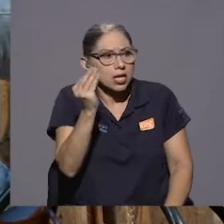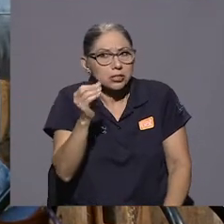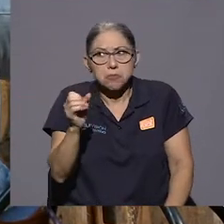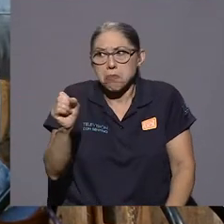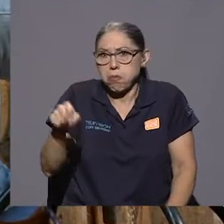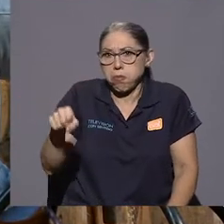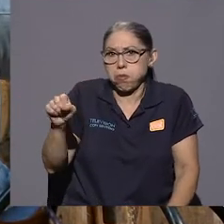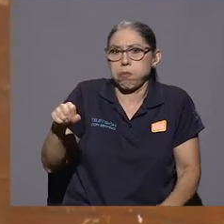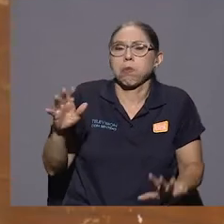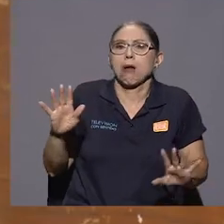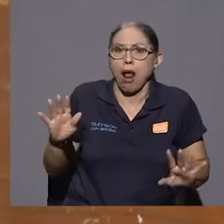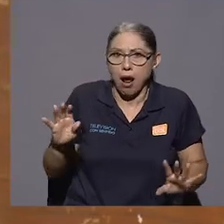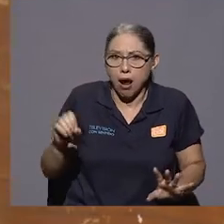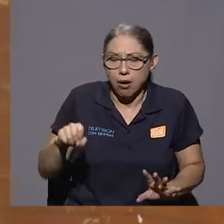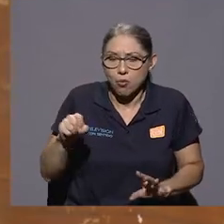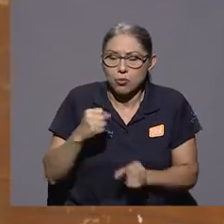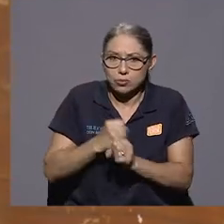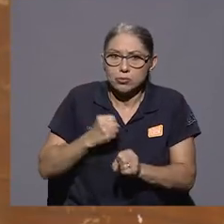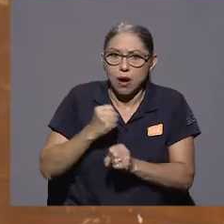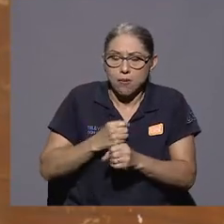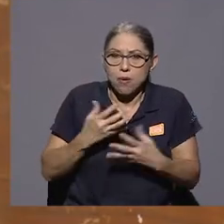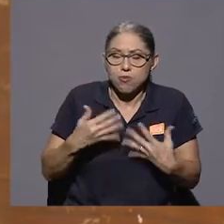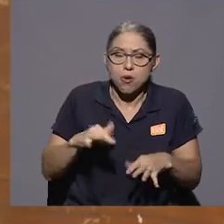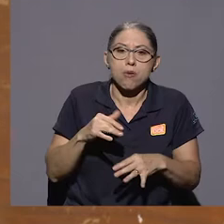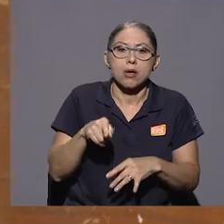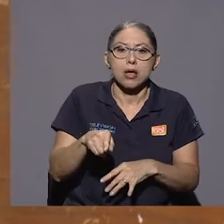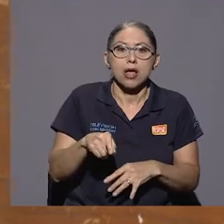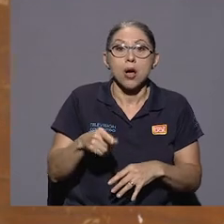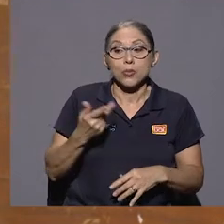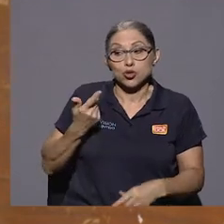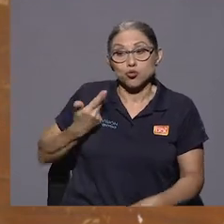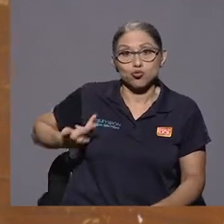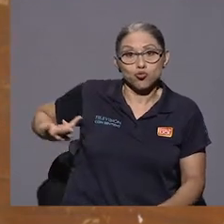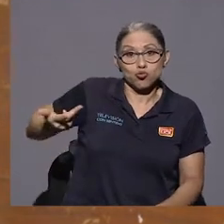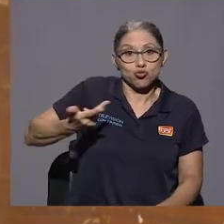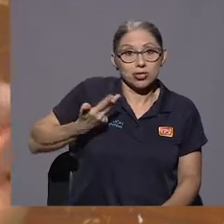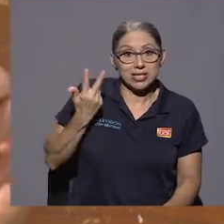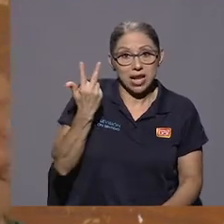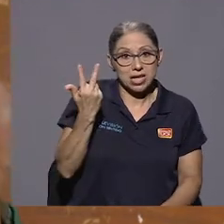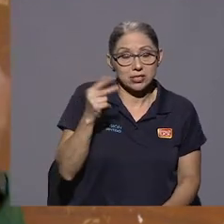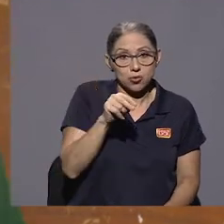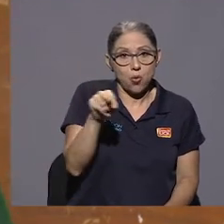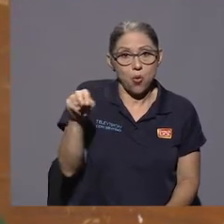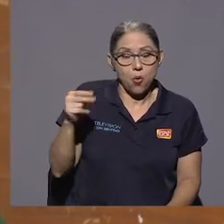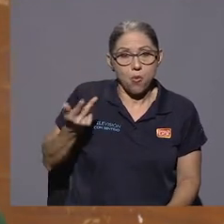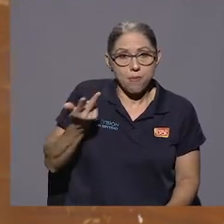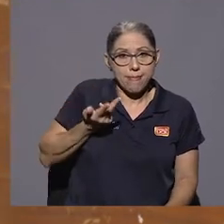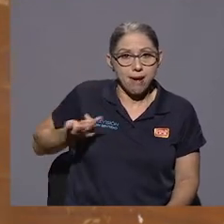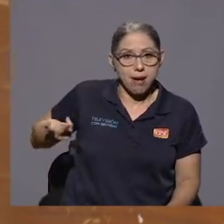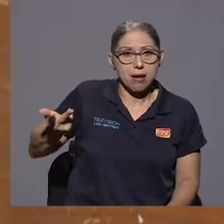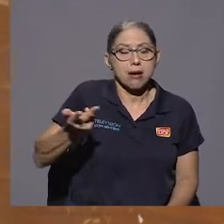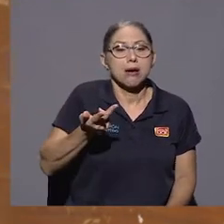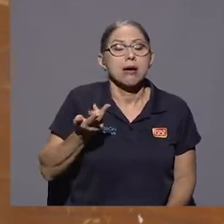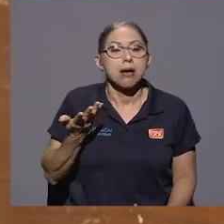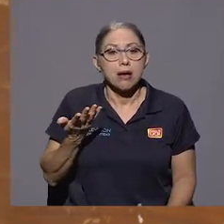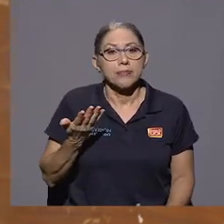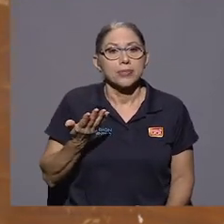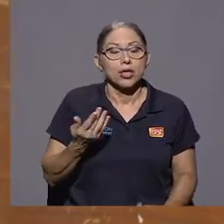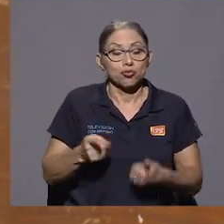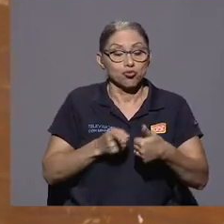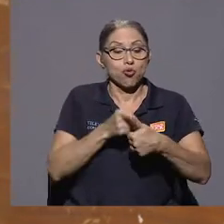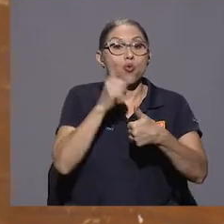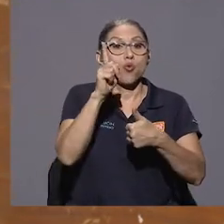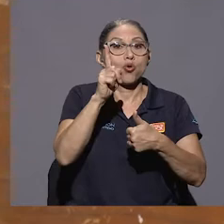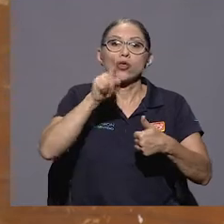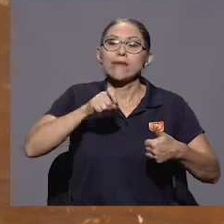la producción. Y entonces, este, como éramos tres, entonces a uno